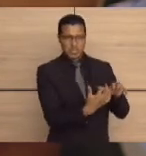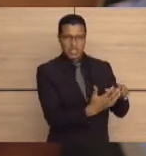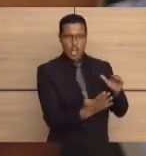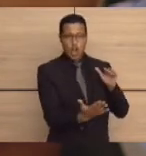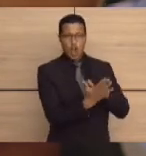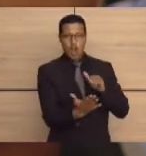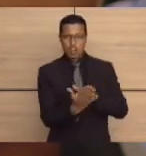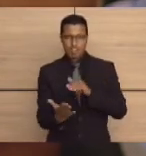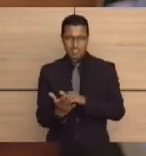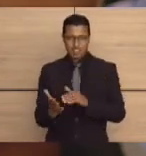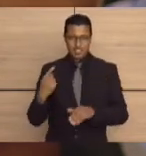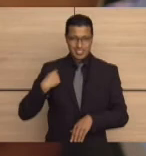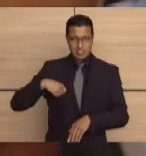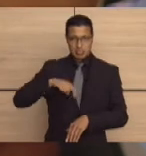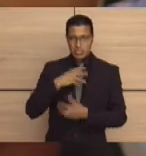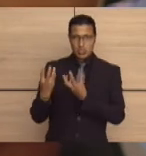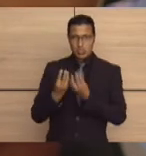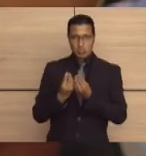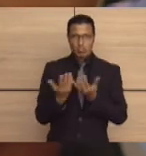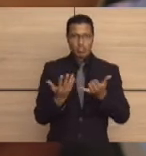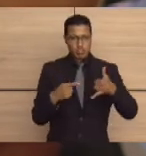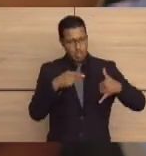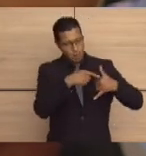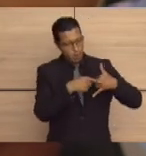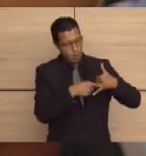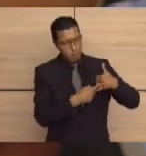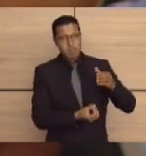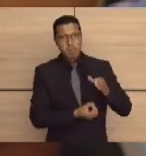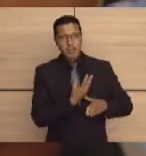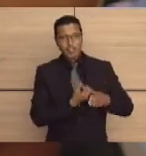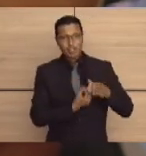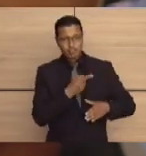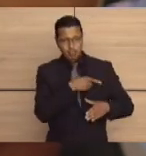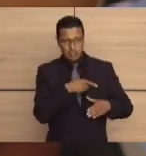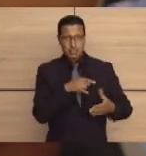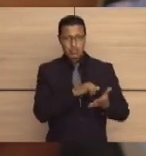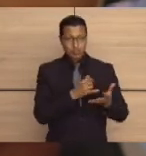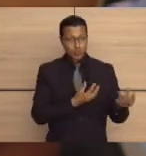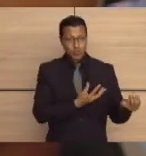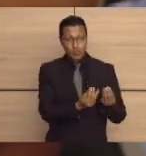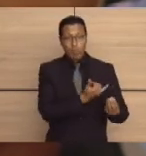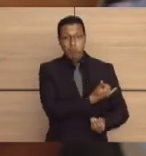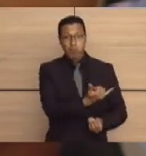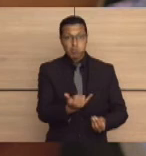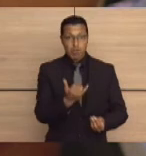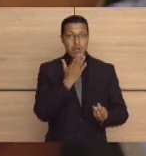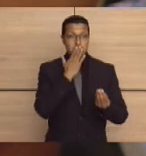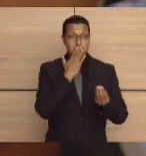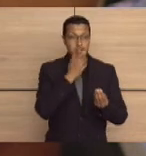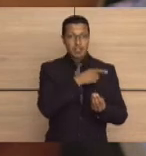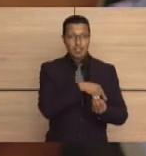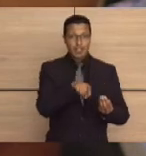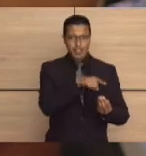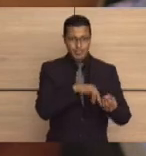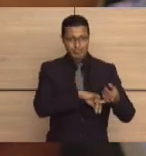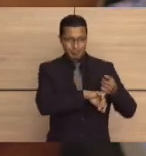españoles, tuvo que pasar por Pasto. Y en Pasto las guerrillas indígenas estaban con el rey y no con la